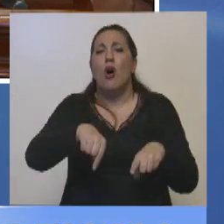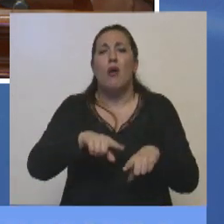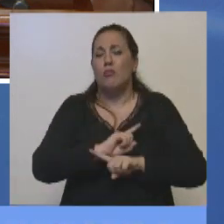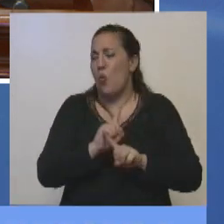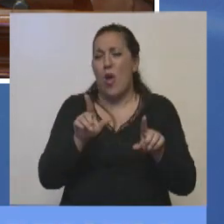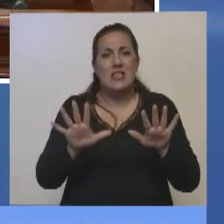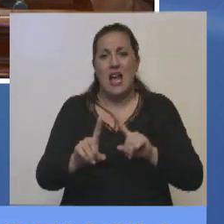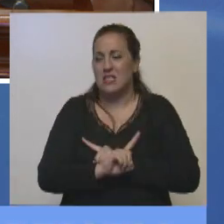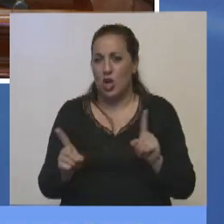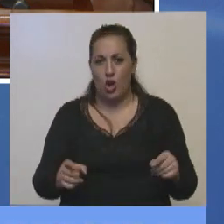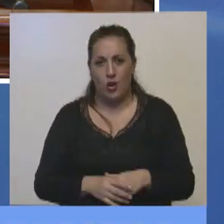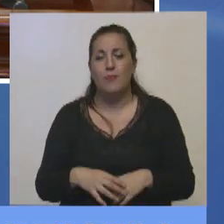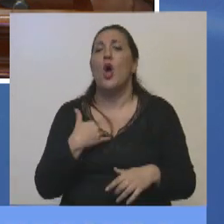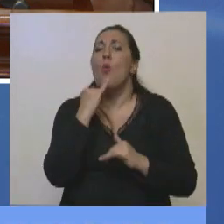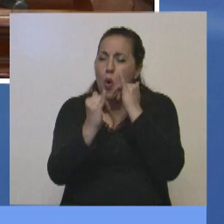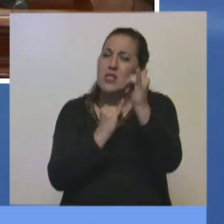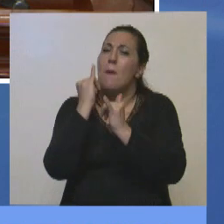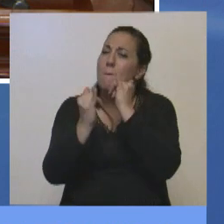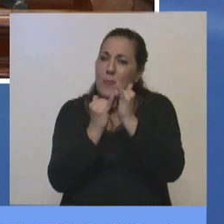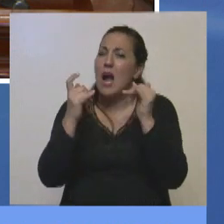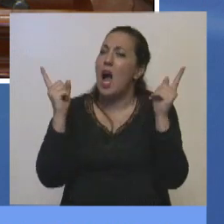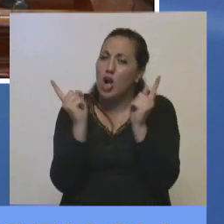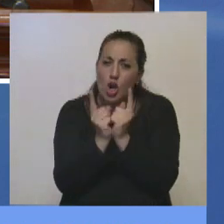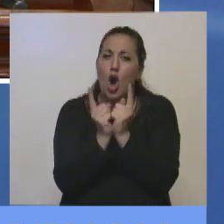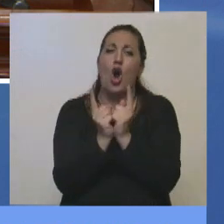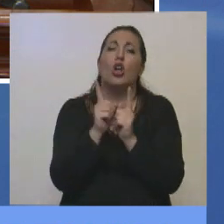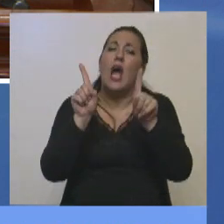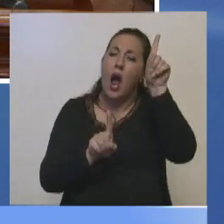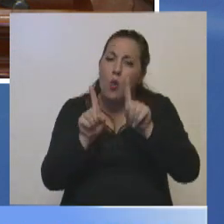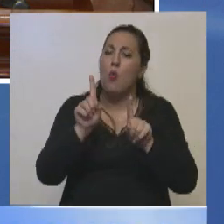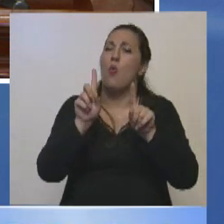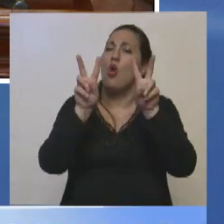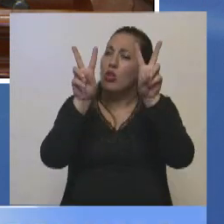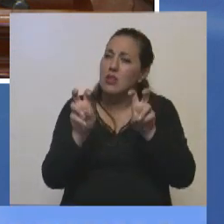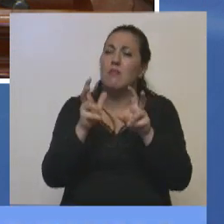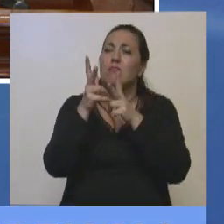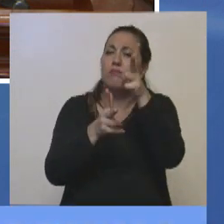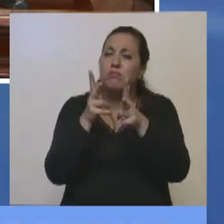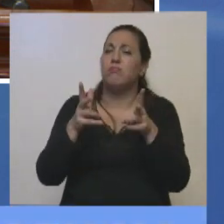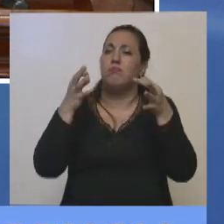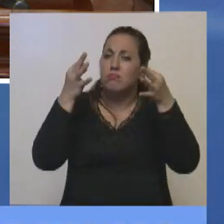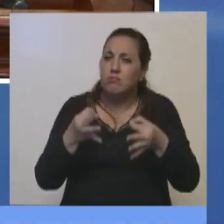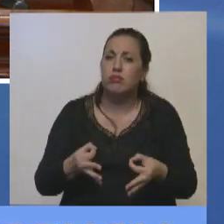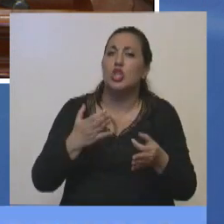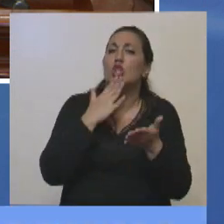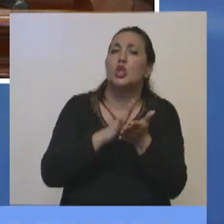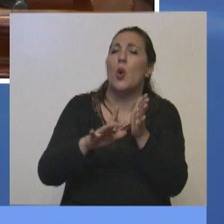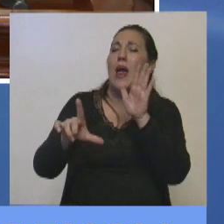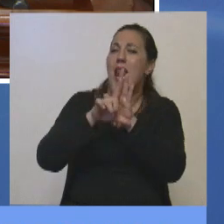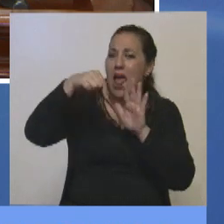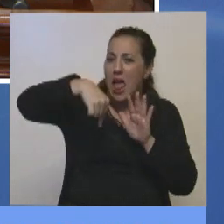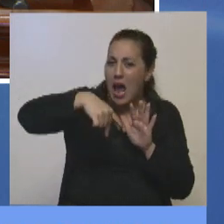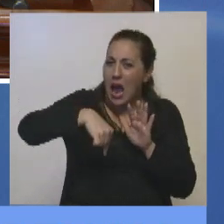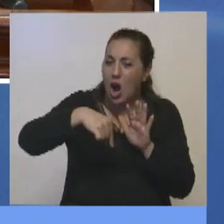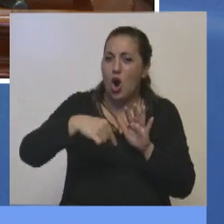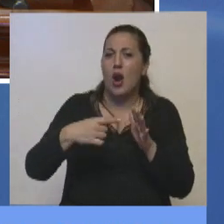de vista y voy a explicar brevemente con algunas definiciones en términos de lo que es la legislación vigente porque